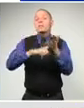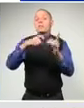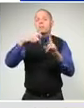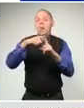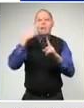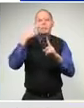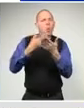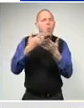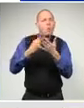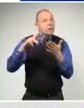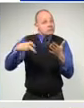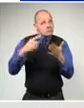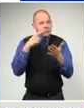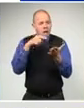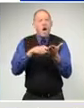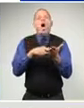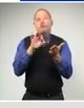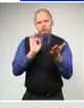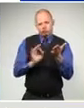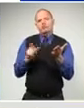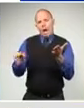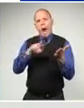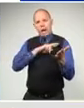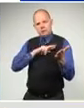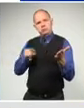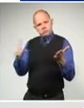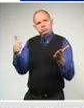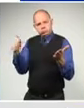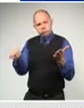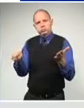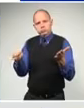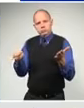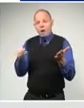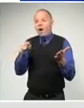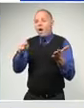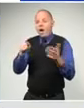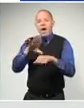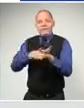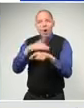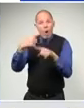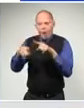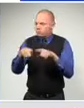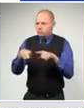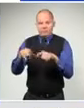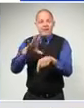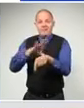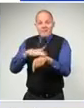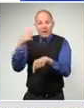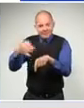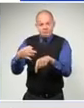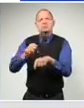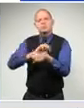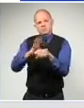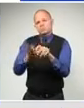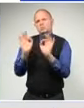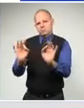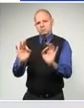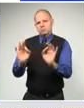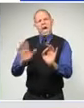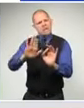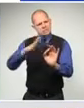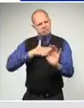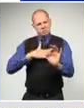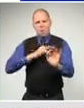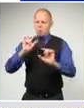este municipio, pues es de COVID-19, y que, reitero, se trabaja y no tenemos duda que se va a